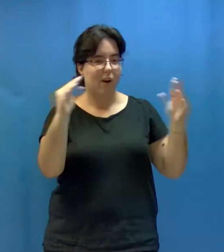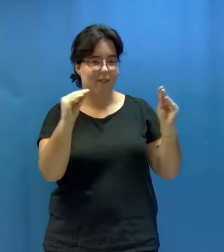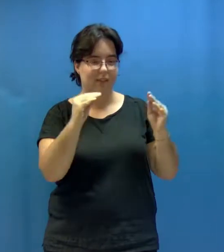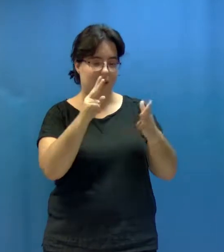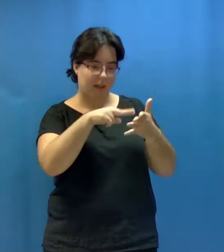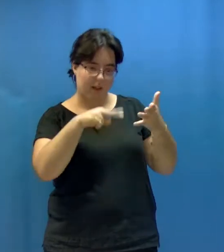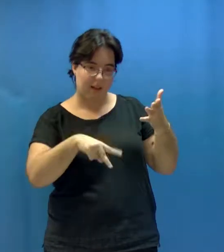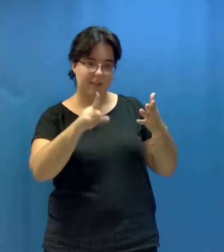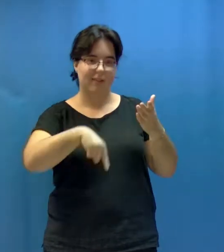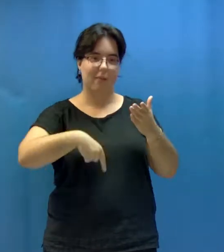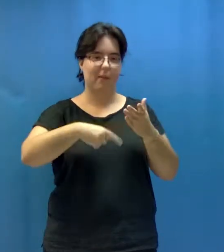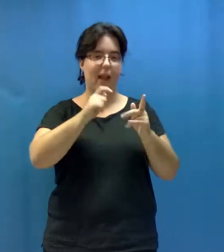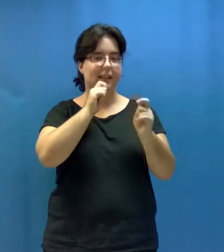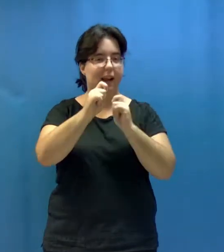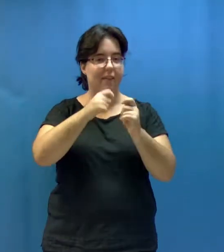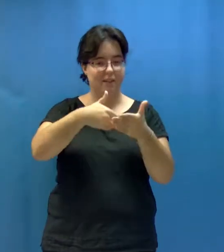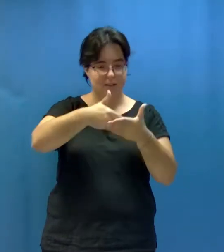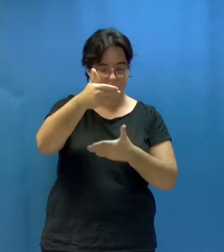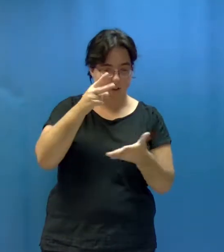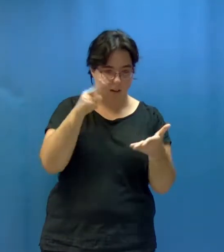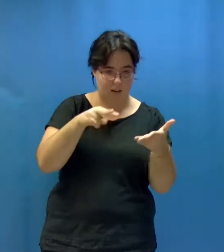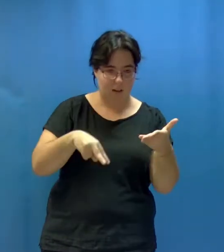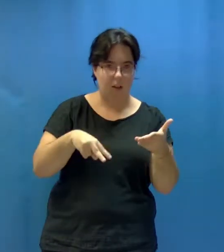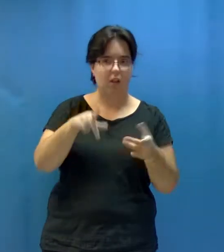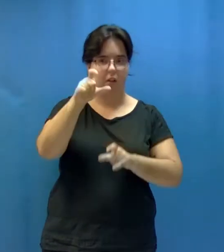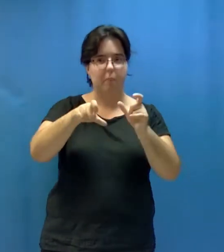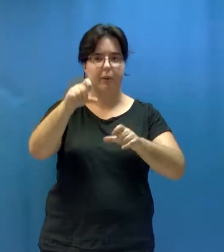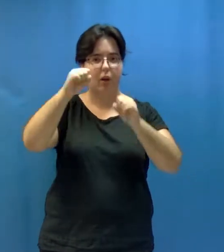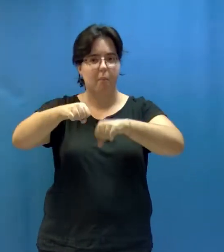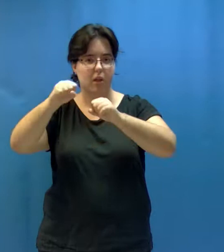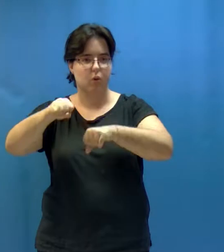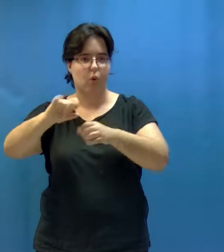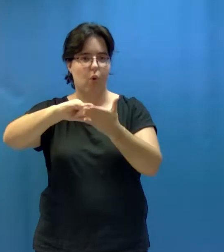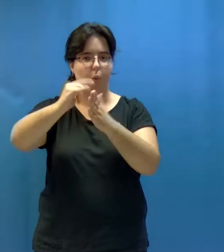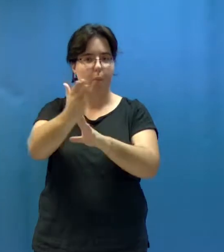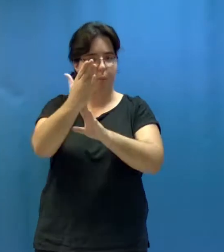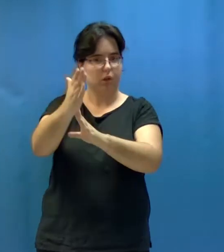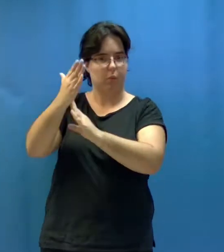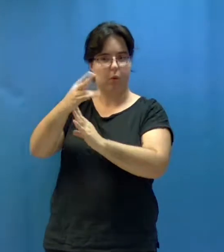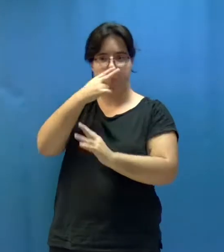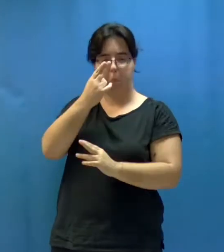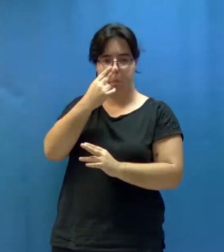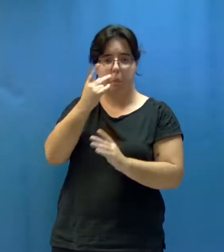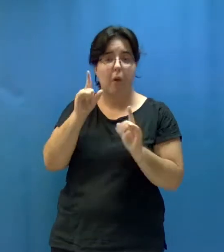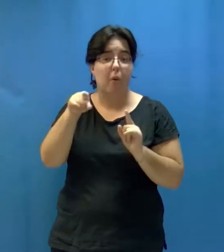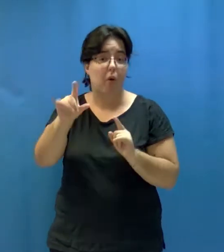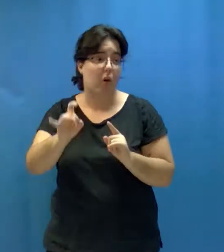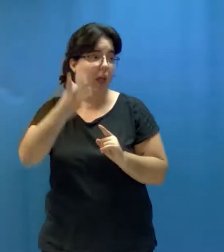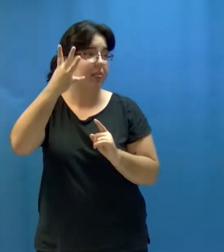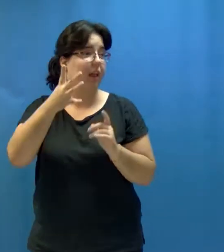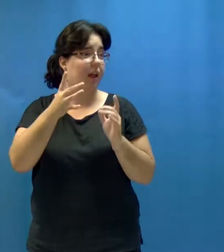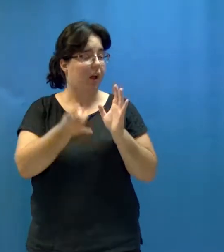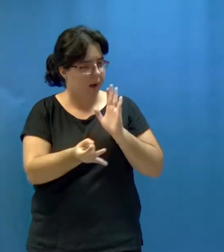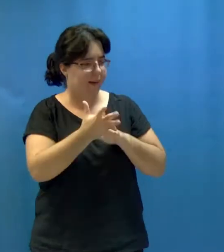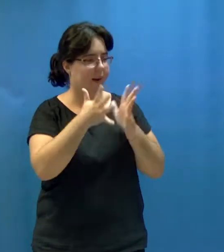grupos focales, y hay muchas propuestas de la gente mayor muy interesantes, pero qué curioso, ninguna la creación de un Consejo Municipal del Mayor. ¿Y saben por